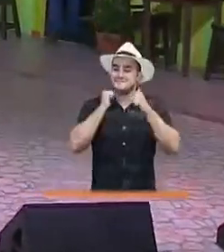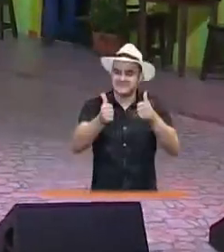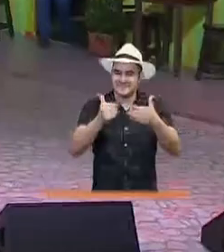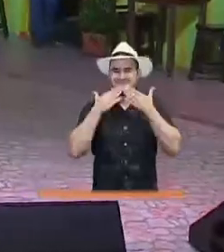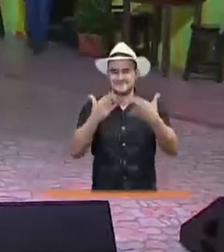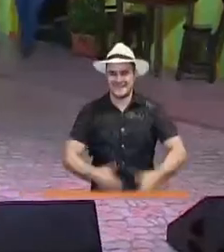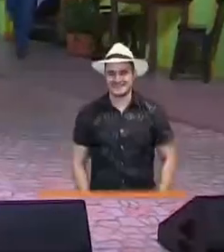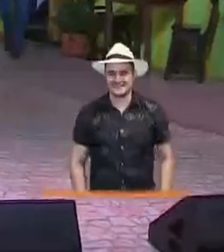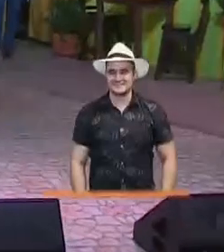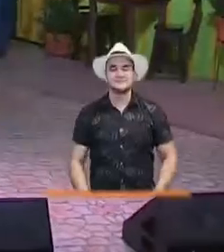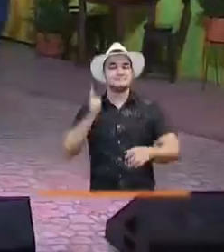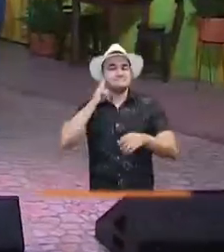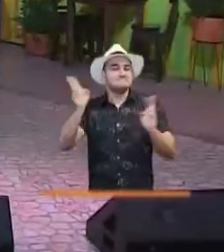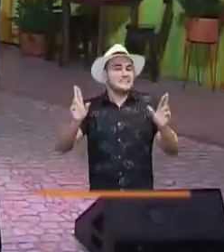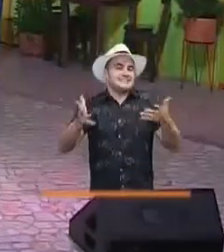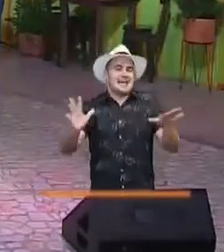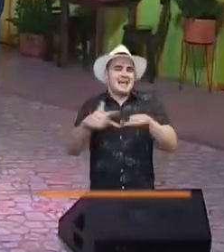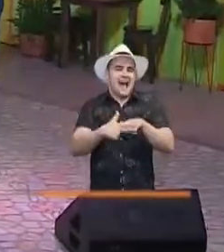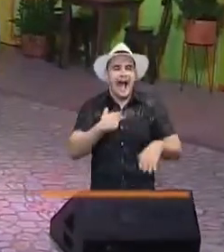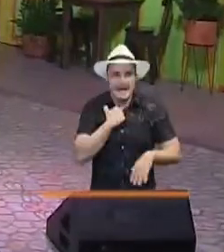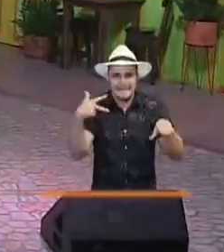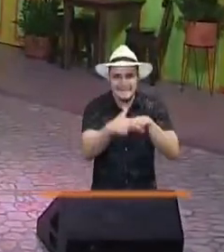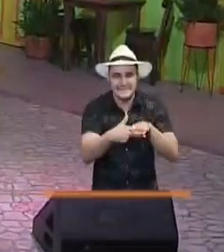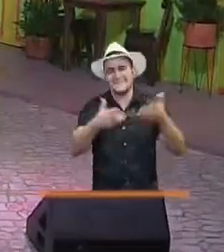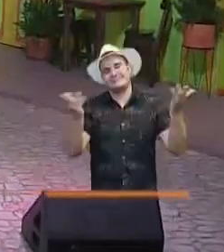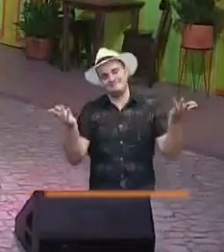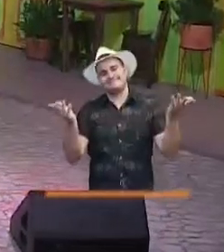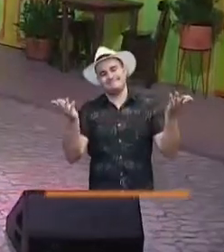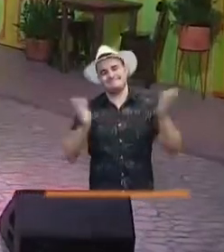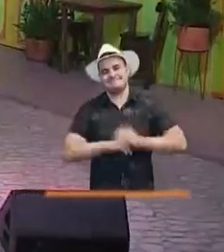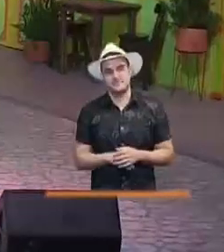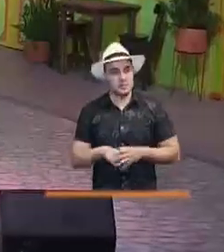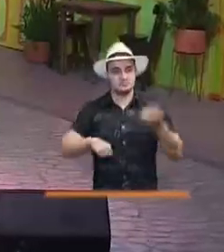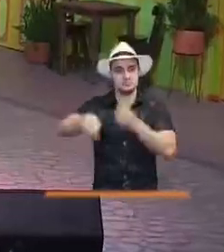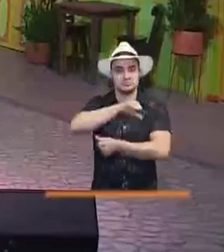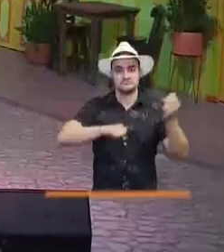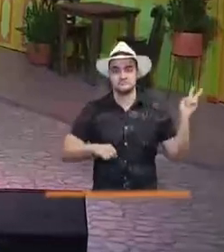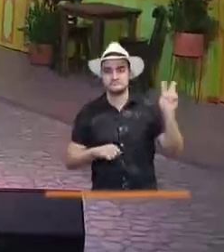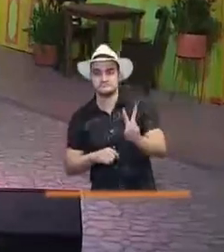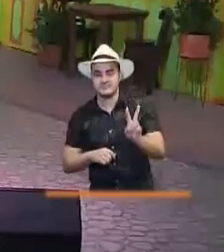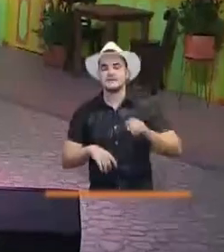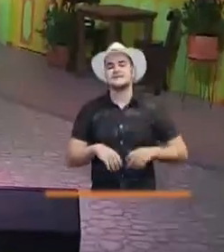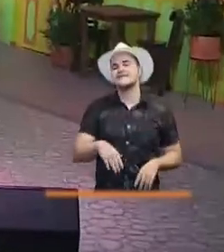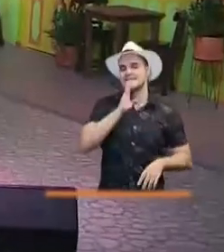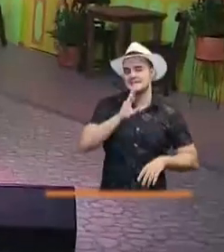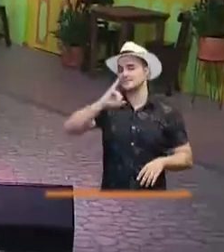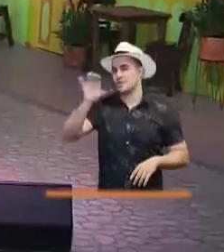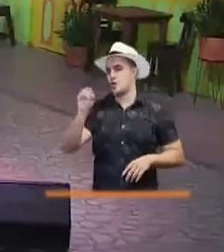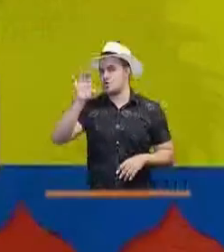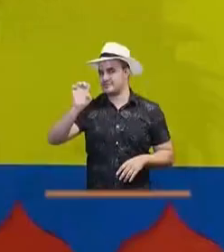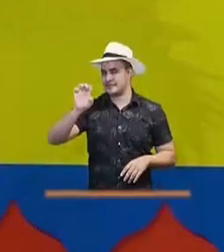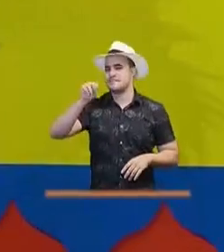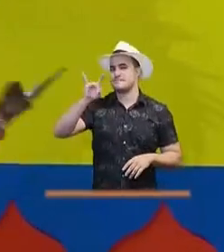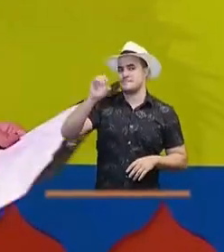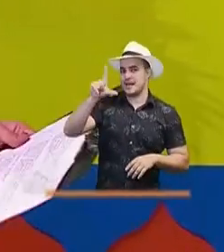bien, suena la campana, sí, señores. Vamos entonces con la próxima ronda. Vamos con José Miel